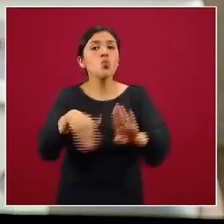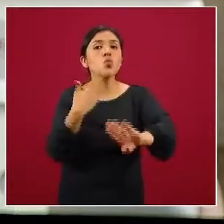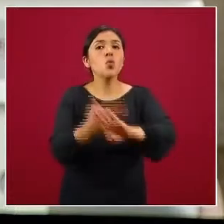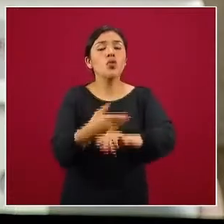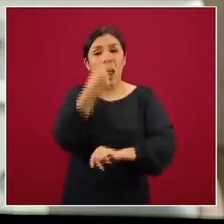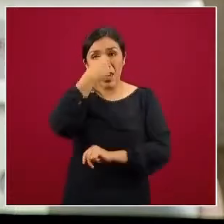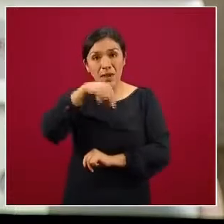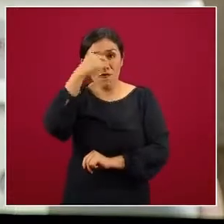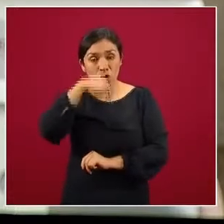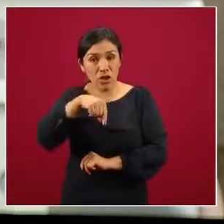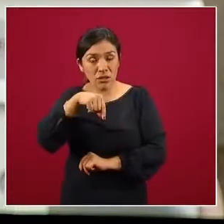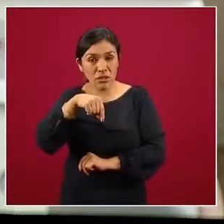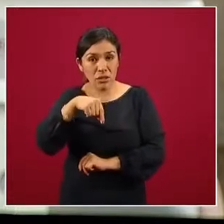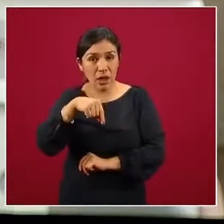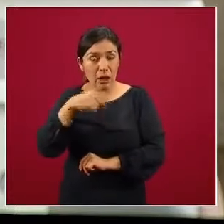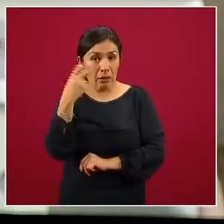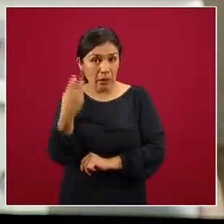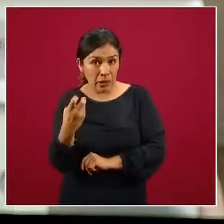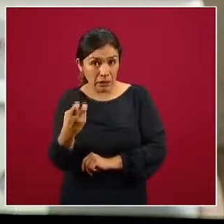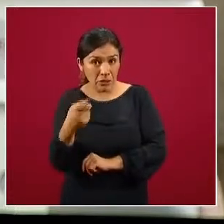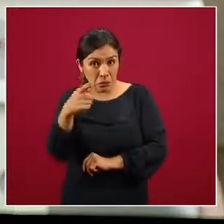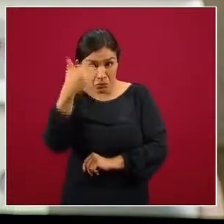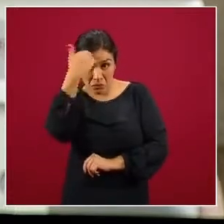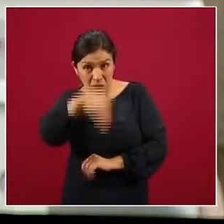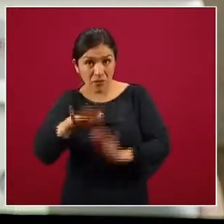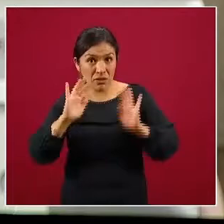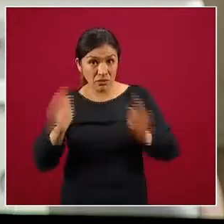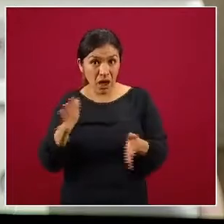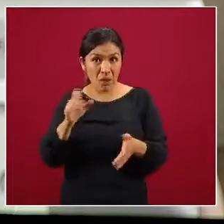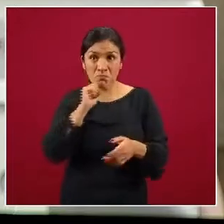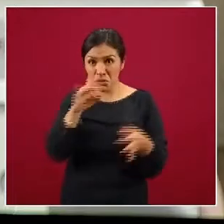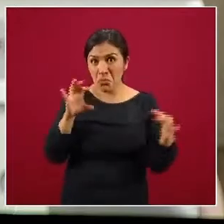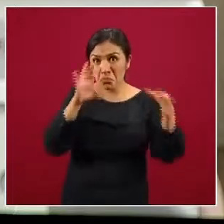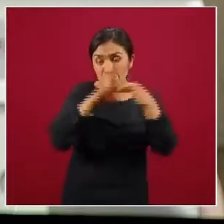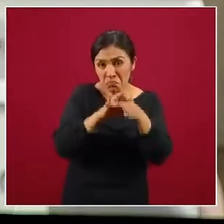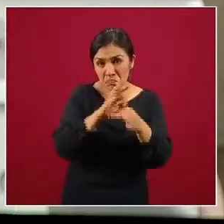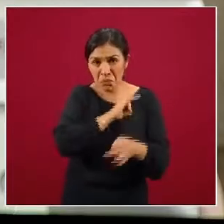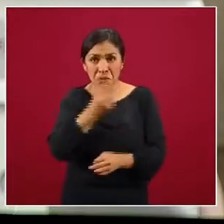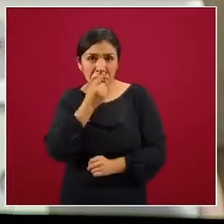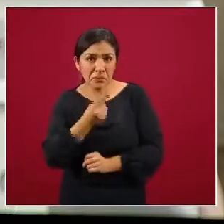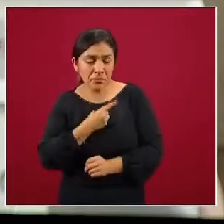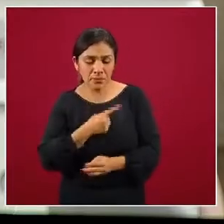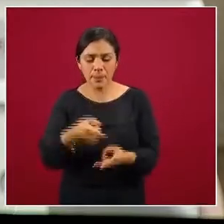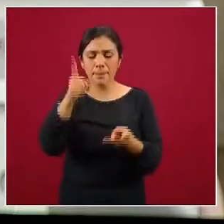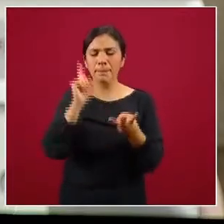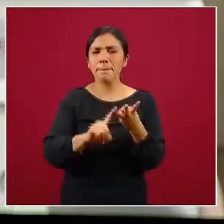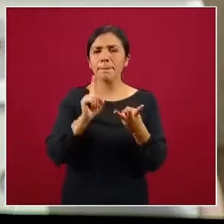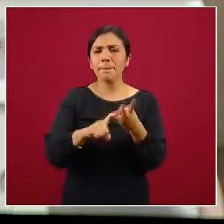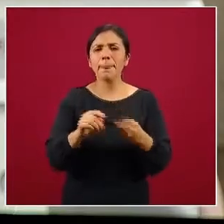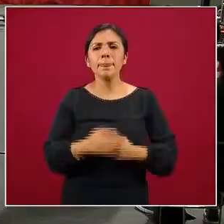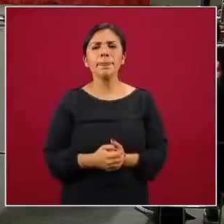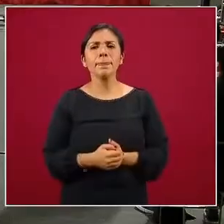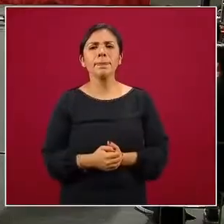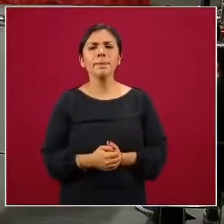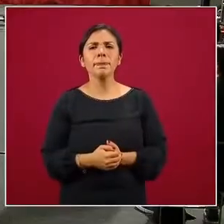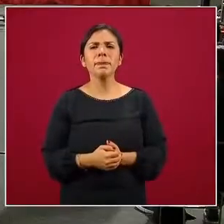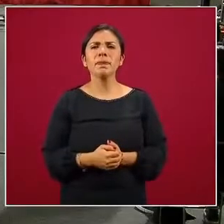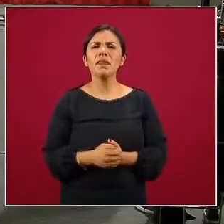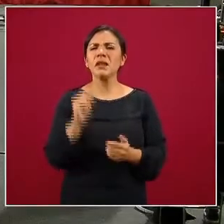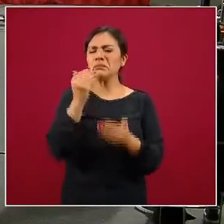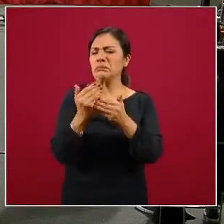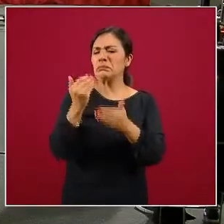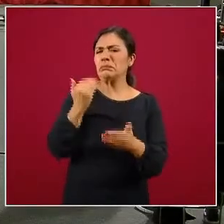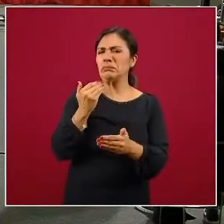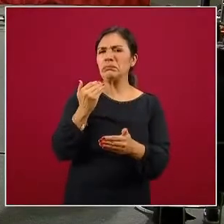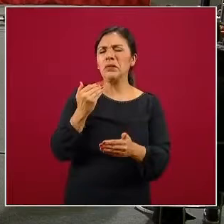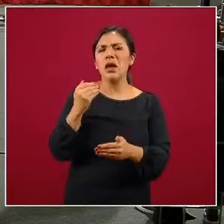que es la influenza tradicional. No sé si ustedes tengan también el mismo dato, si nos puede compartir. Y la tercera, hace rato,